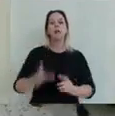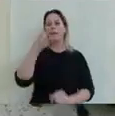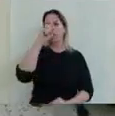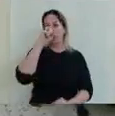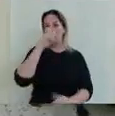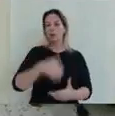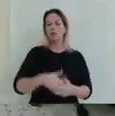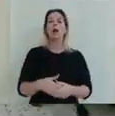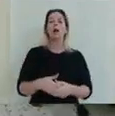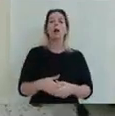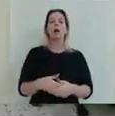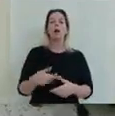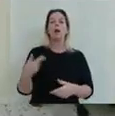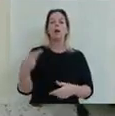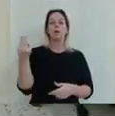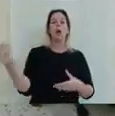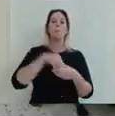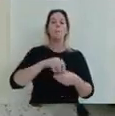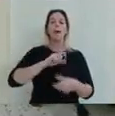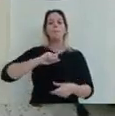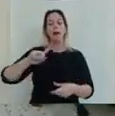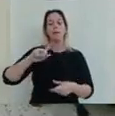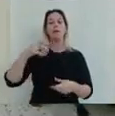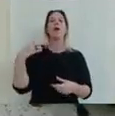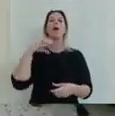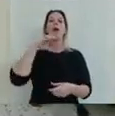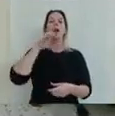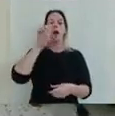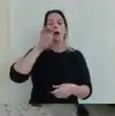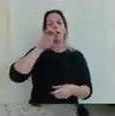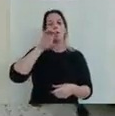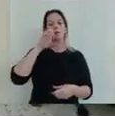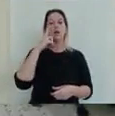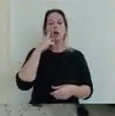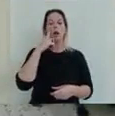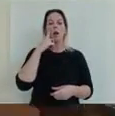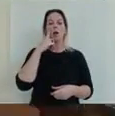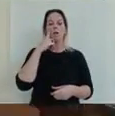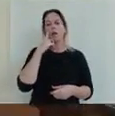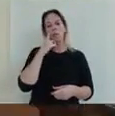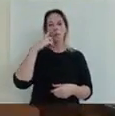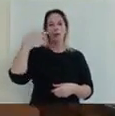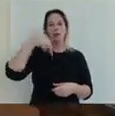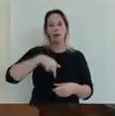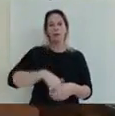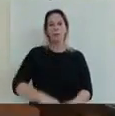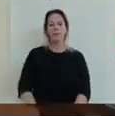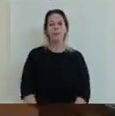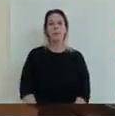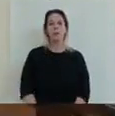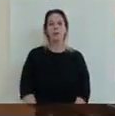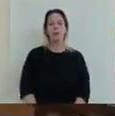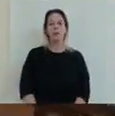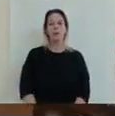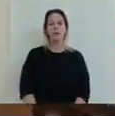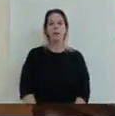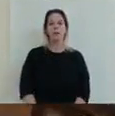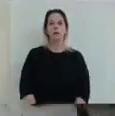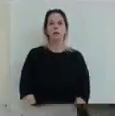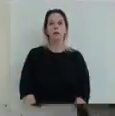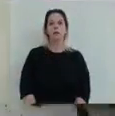que esta nota pase al orden del día para su debida aprobación. Pongo a consideración la moción del